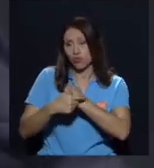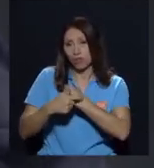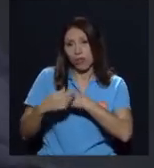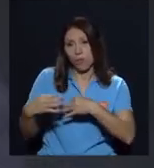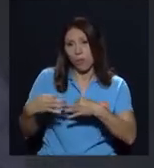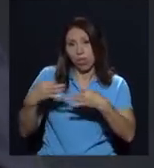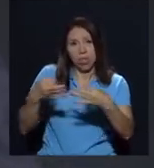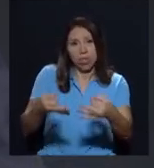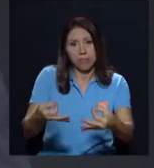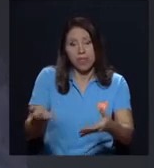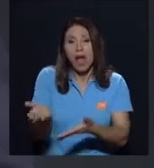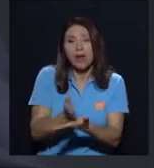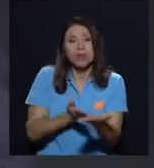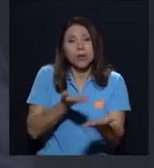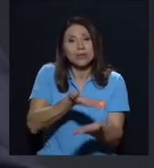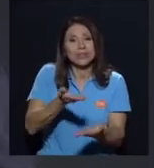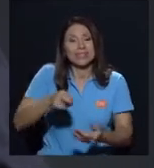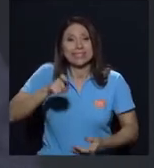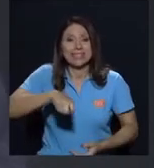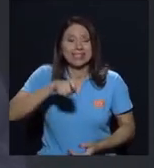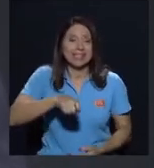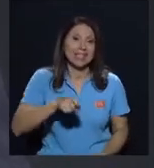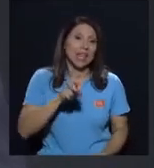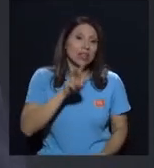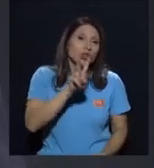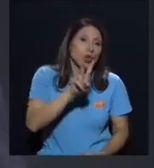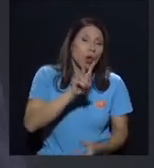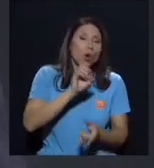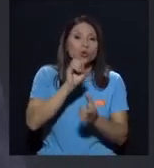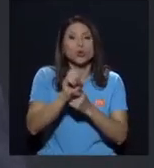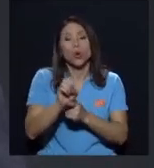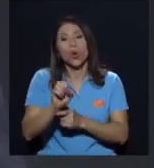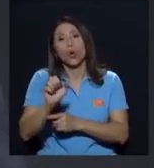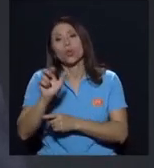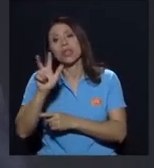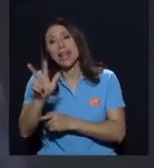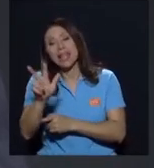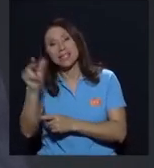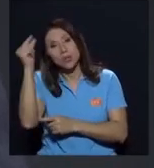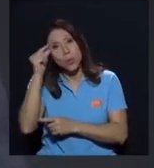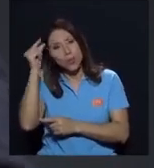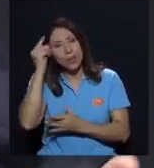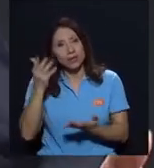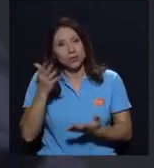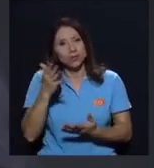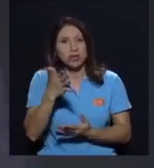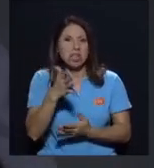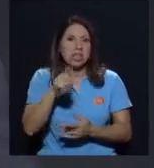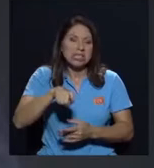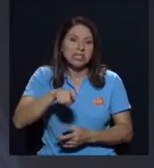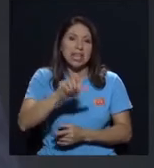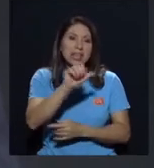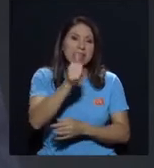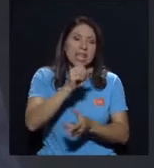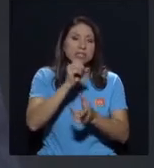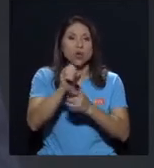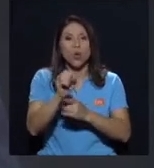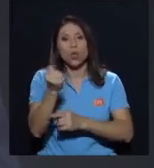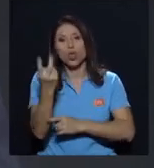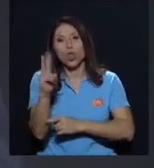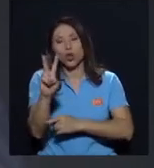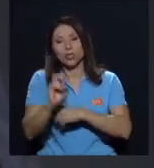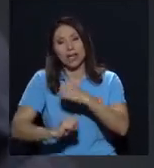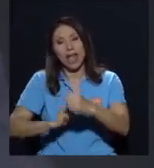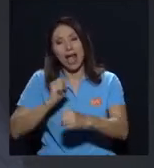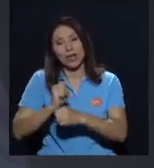problemas que van a requerir 2-3 periodos de 10-12 años para resolverlo como lo